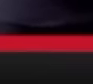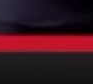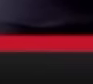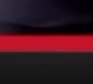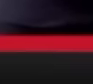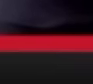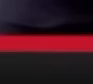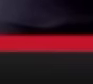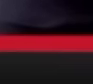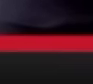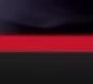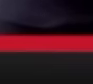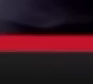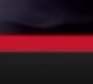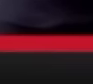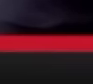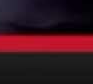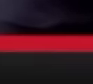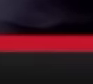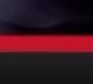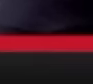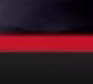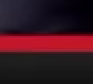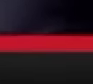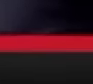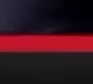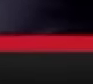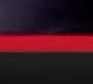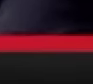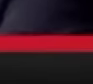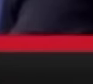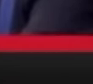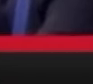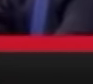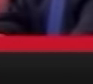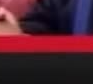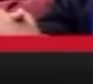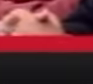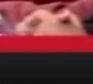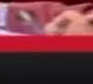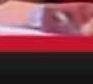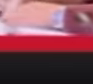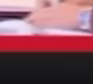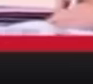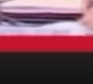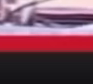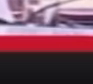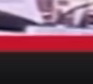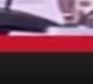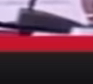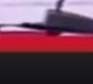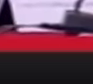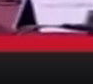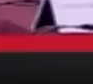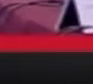de fiscalización y tomar cartas por el asunto. Muchas gracias. Gracias. Antes que retome la exposición, señor alcalde, yo quisiera